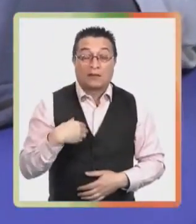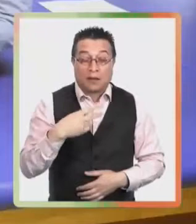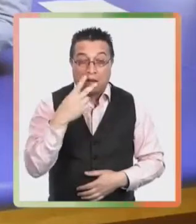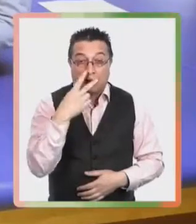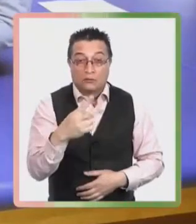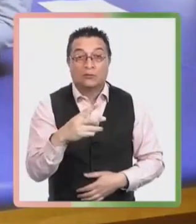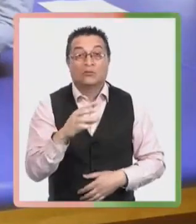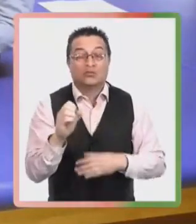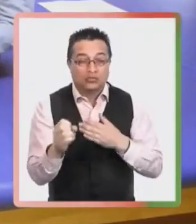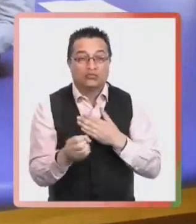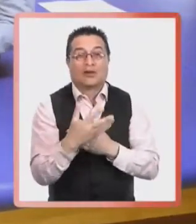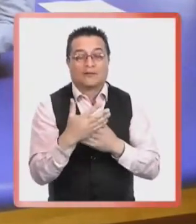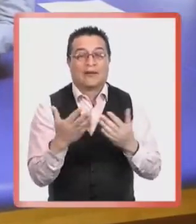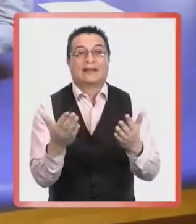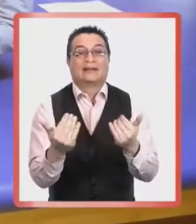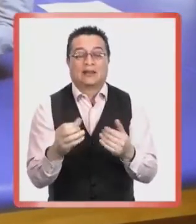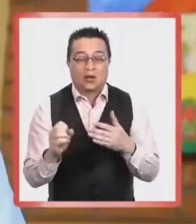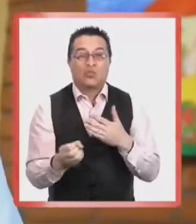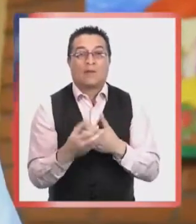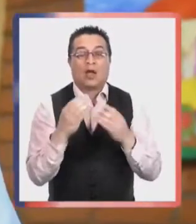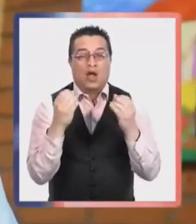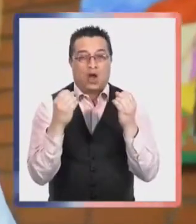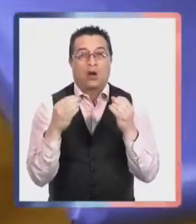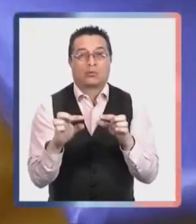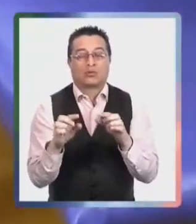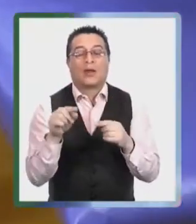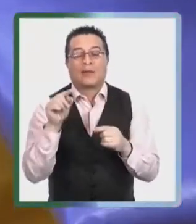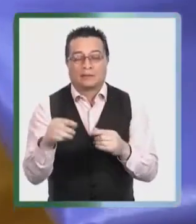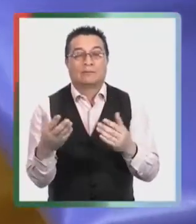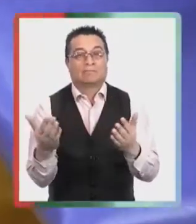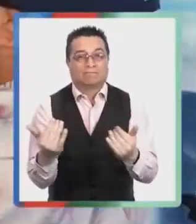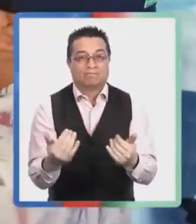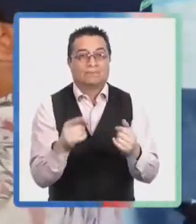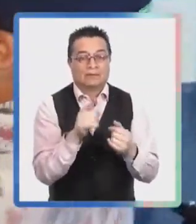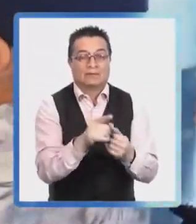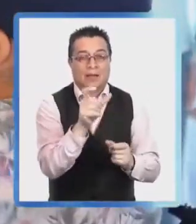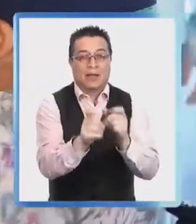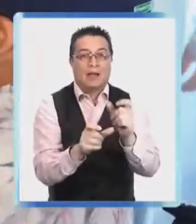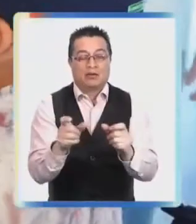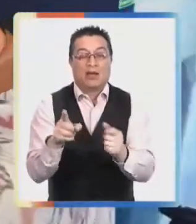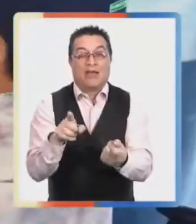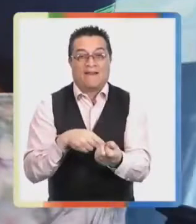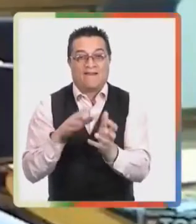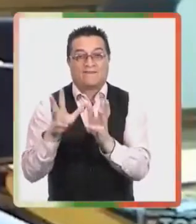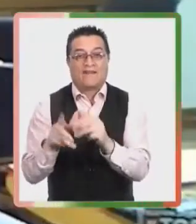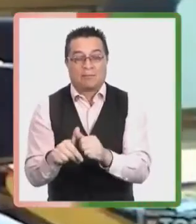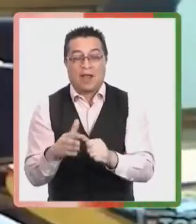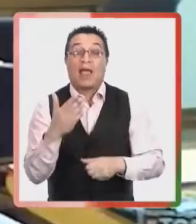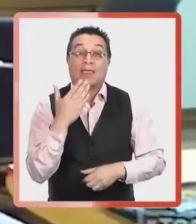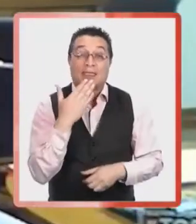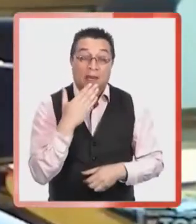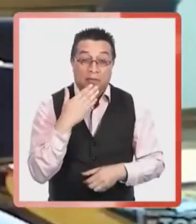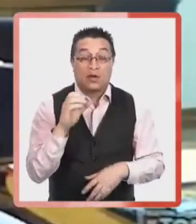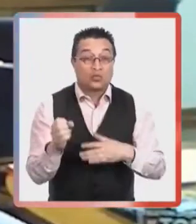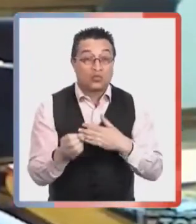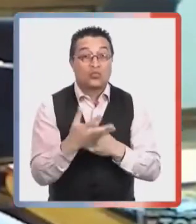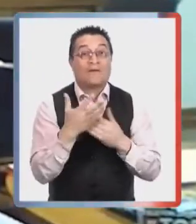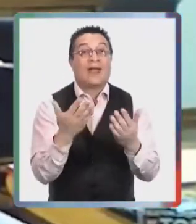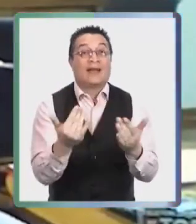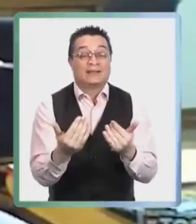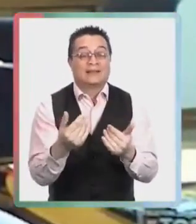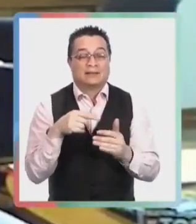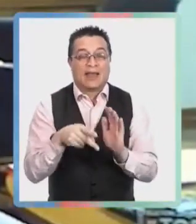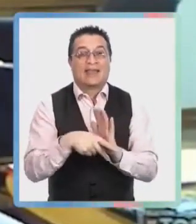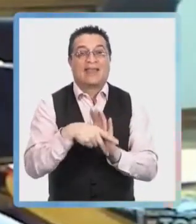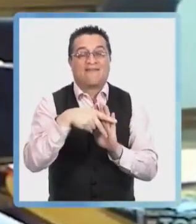vimos nuevas necesidades y nuevas oportunidades o nuevas necesidades de parte de los pacientes y las familias y también hubo nuevas